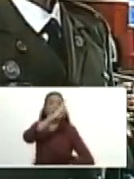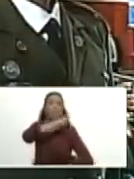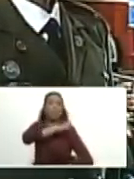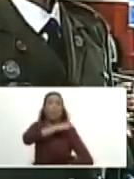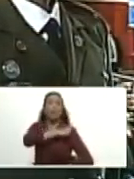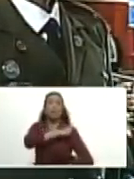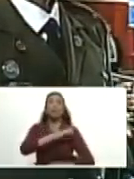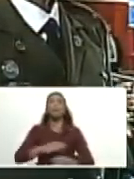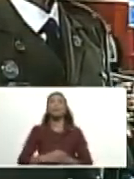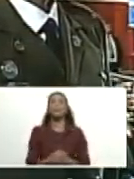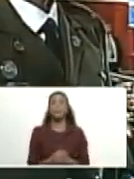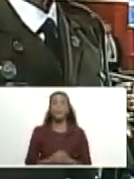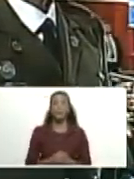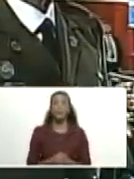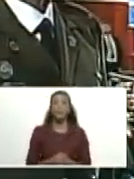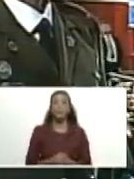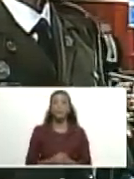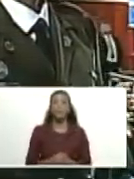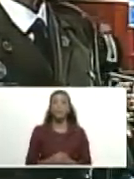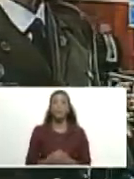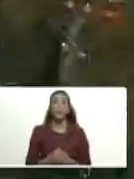Armada Nacional Bolivariana.